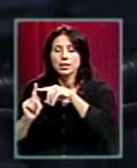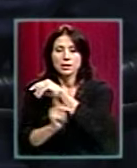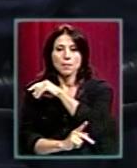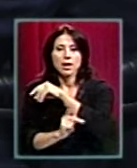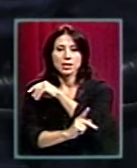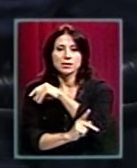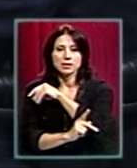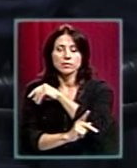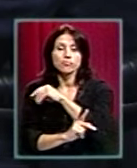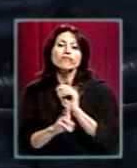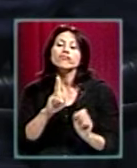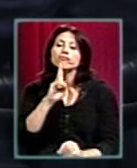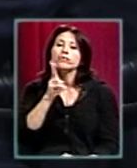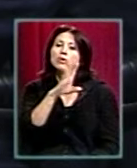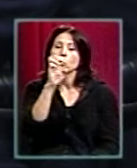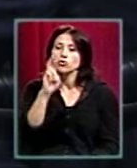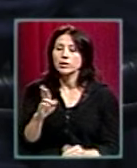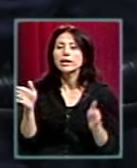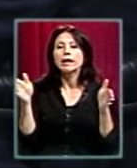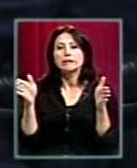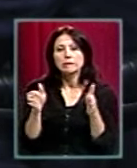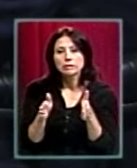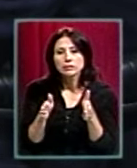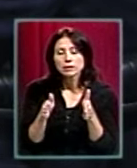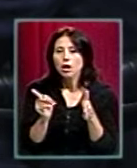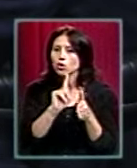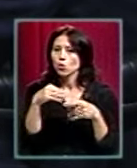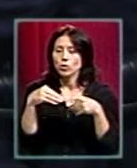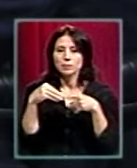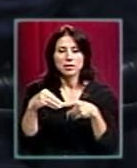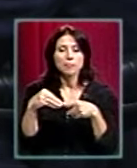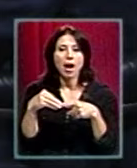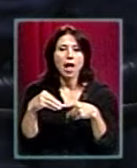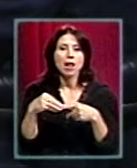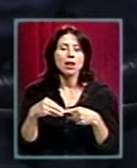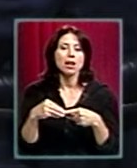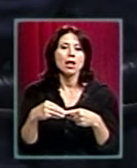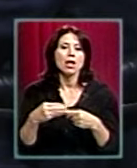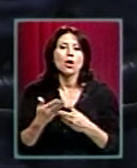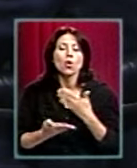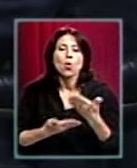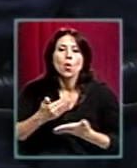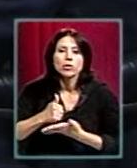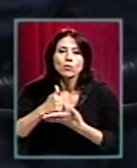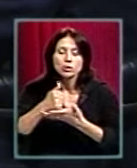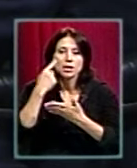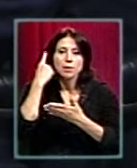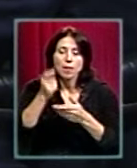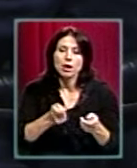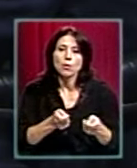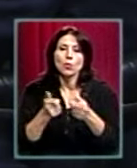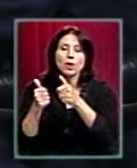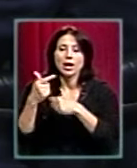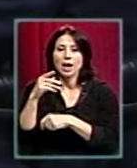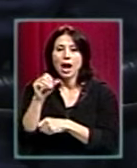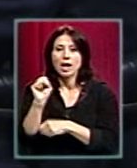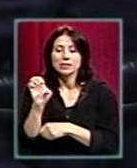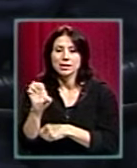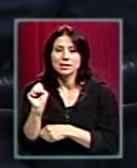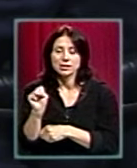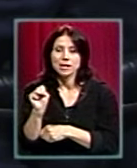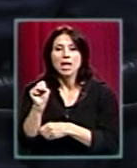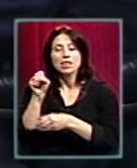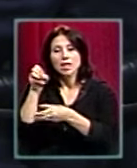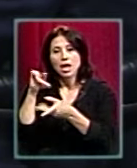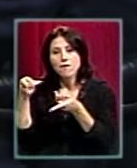Y que si bien Costa Rica es un país pequeño y no es el principal contribuyente a la emisión de gases de efecto invernadero, sí tenemos una